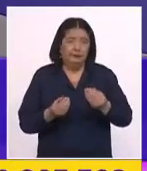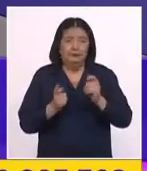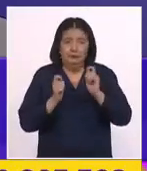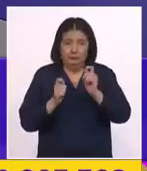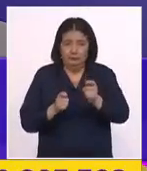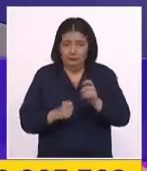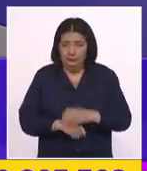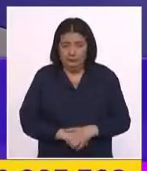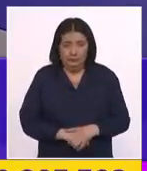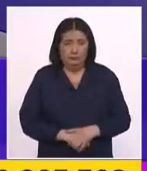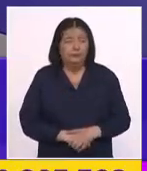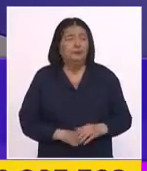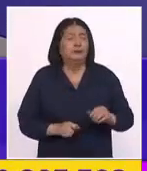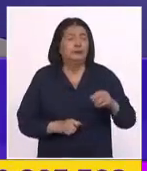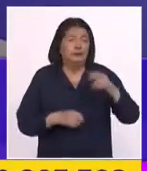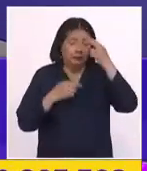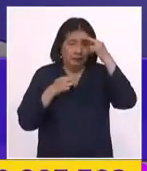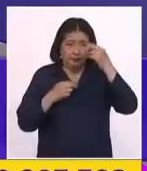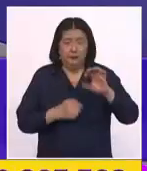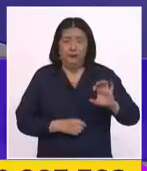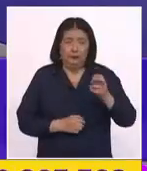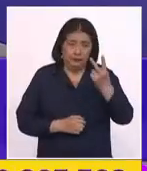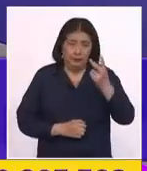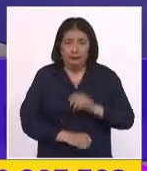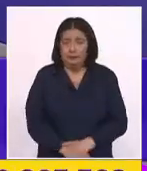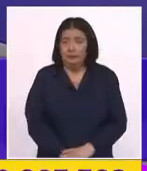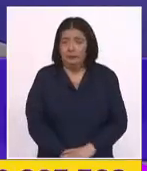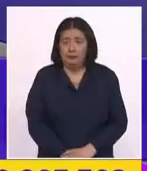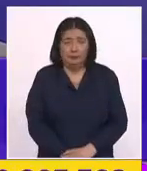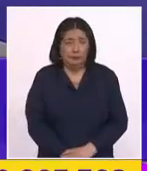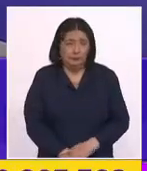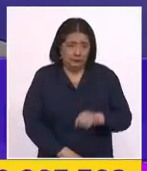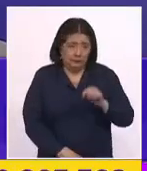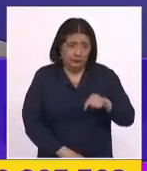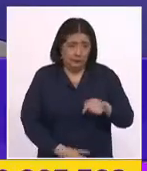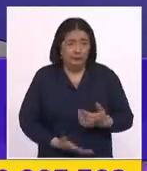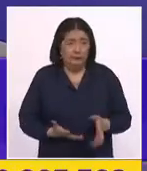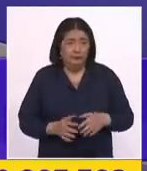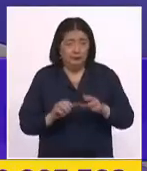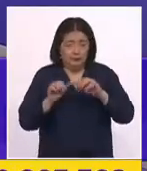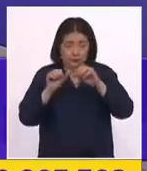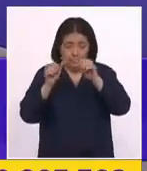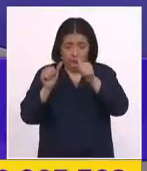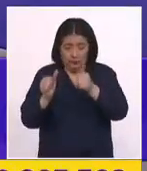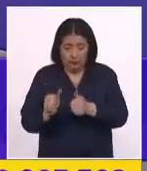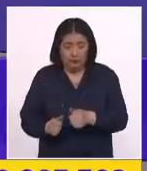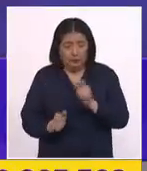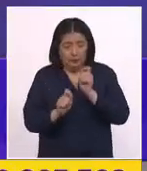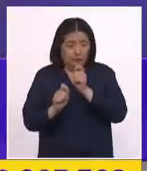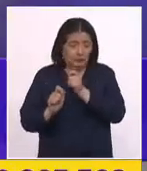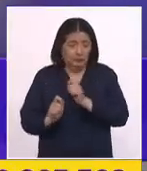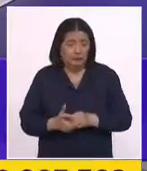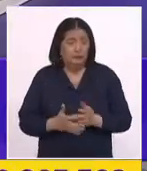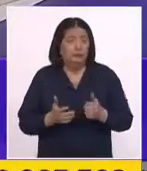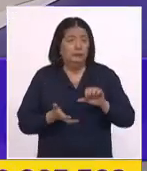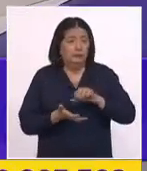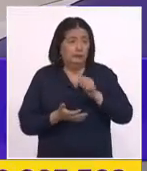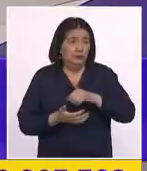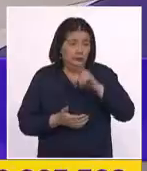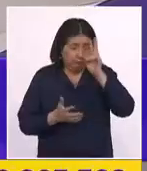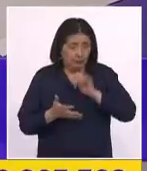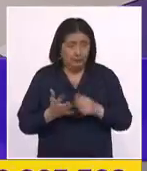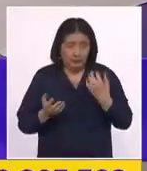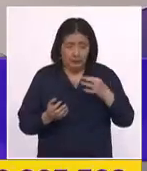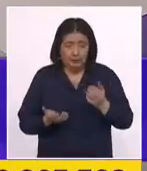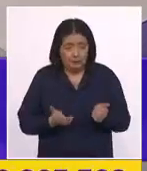presente de parte de Latina Noticias. Por favor. Esto es de un escultor y un artista peruano, Lanfranco, para que siempre lo lleves